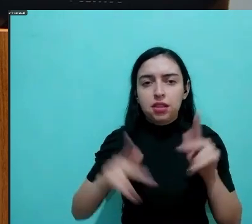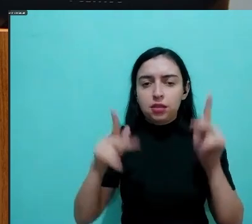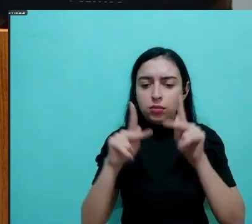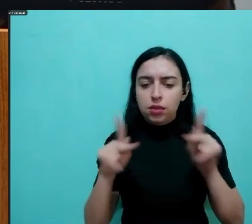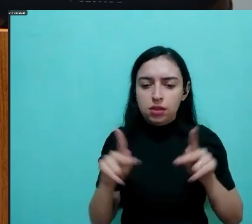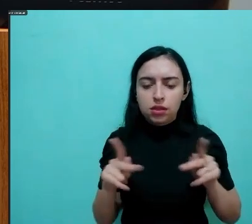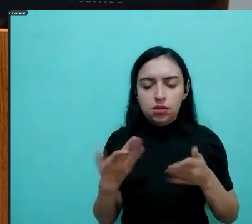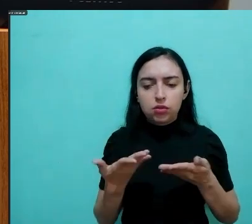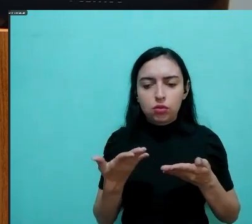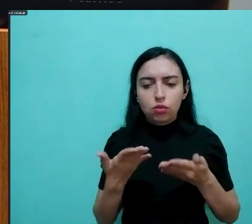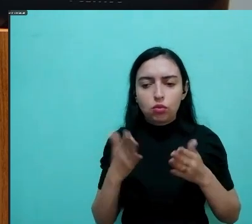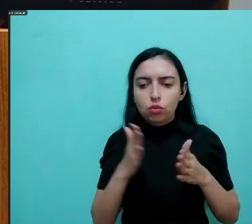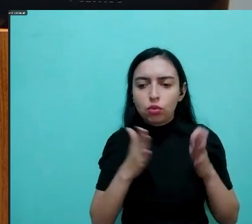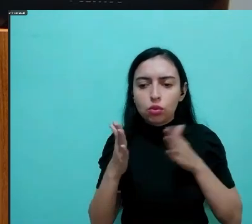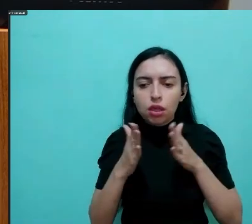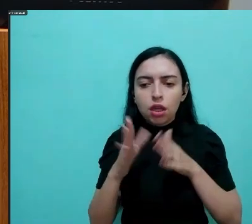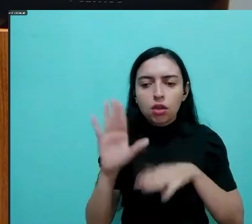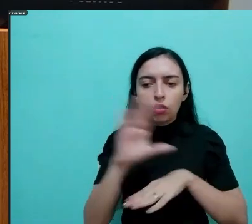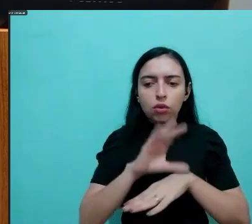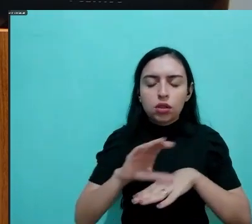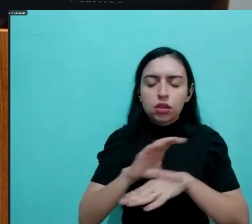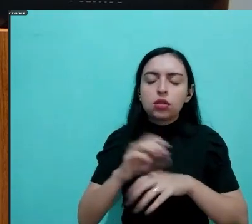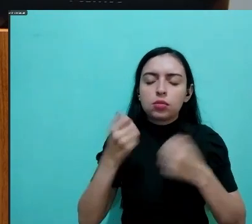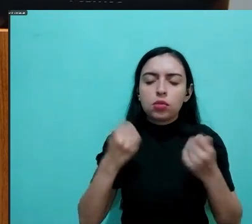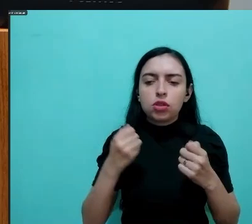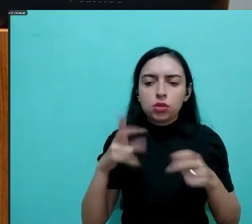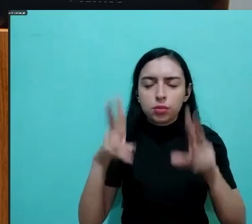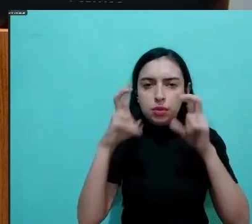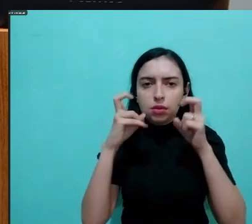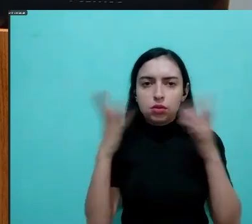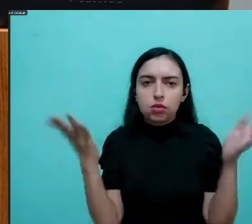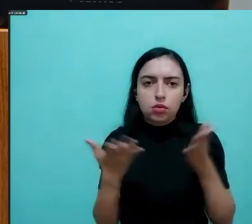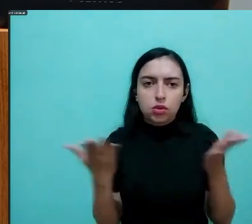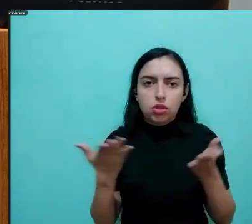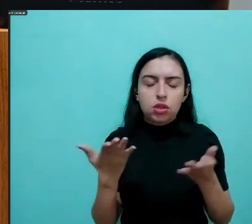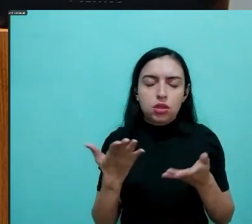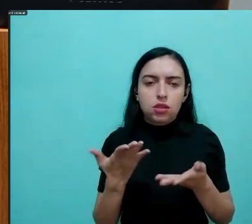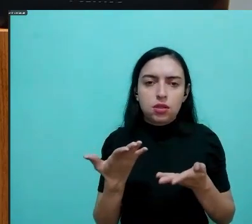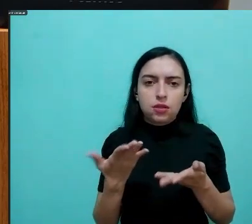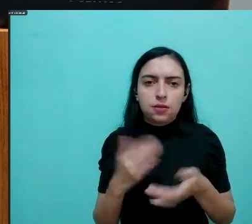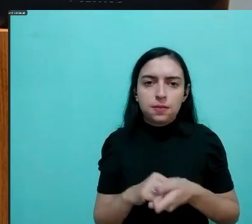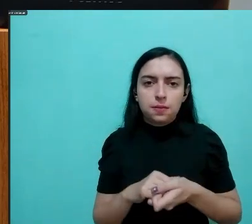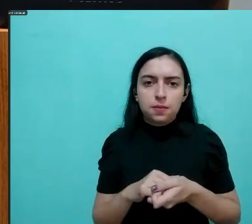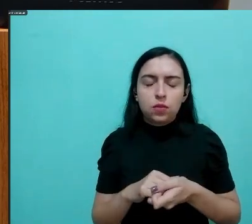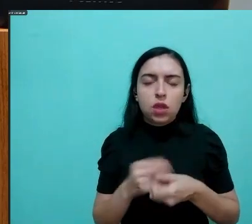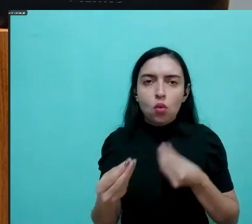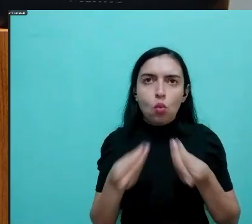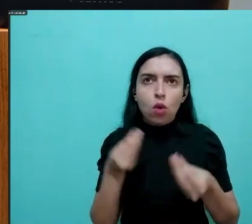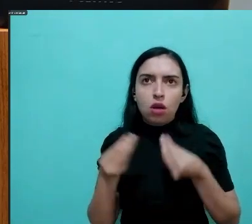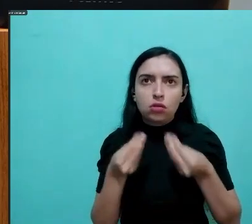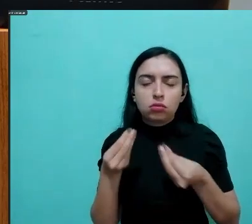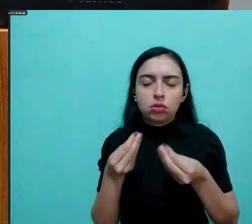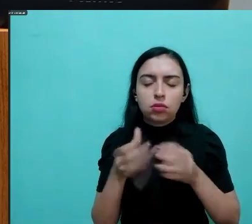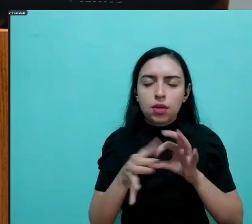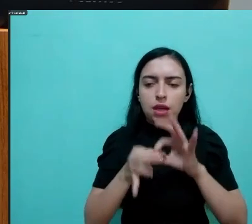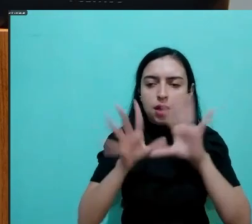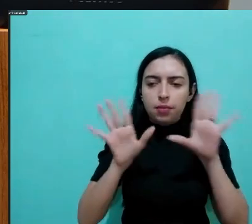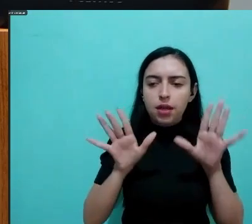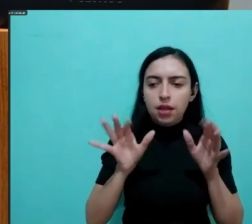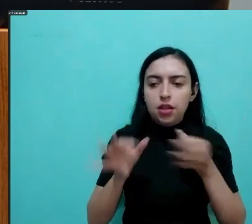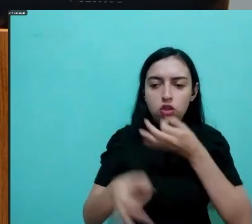de fatiga constitucional que se puede observar hoy. En cuanto a la libertad de